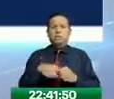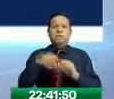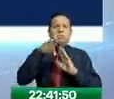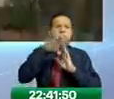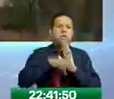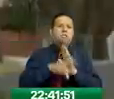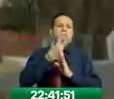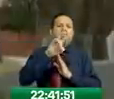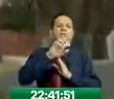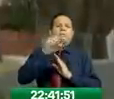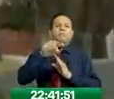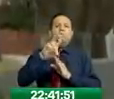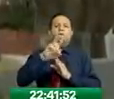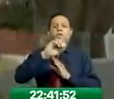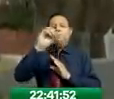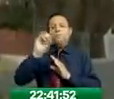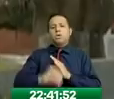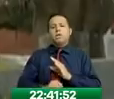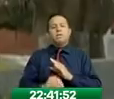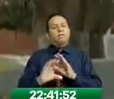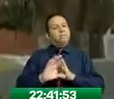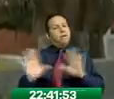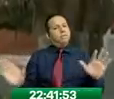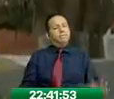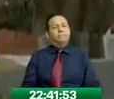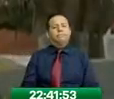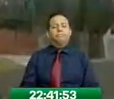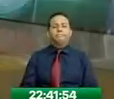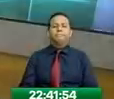Sedatos. Informó Carolina Basante.